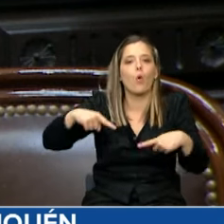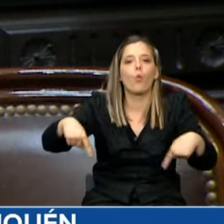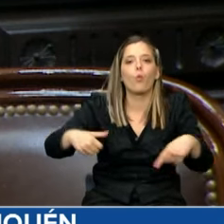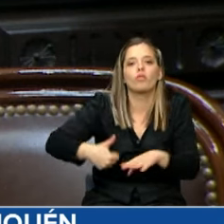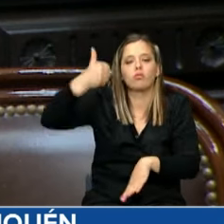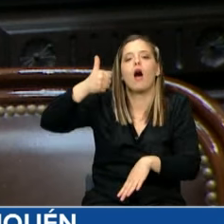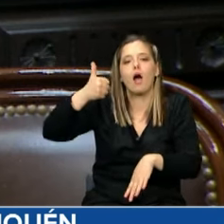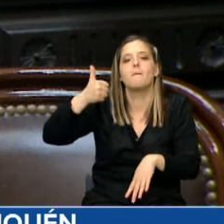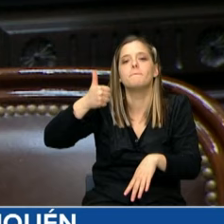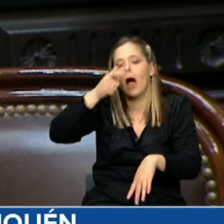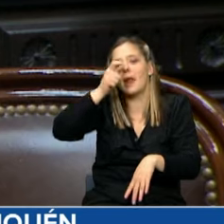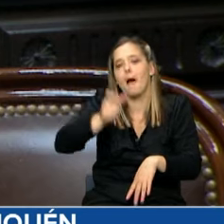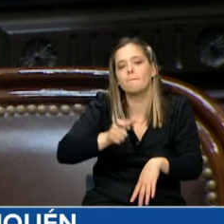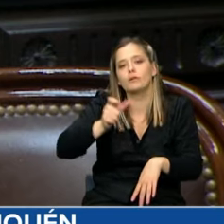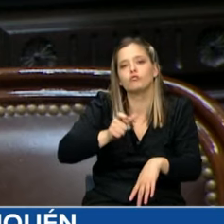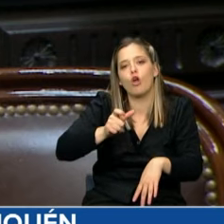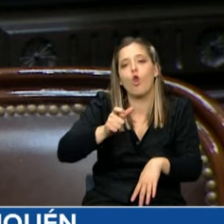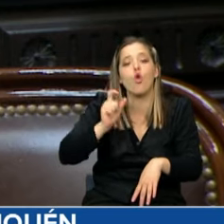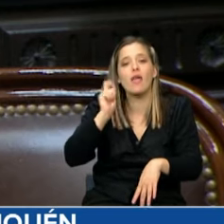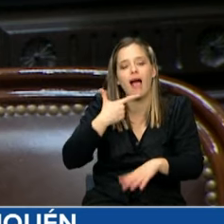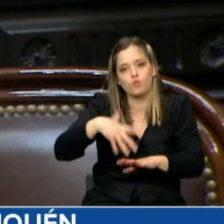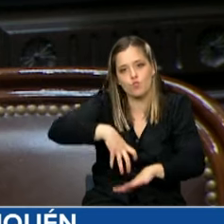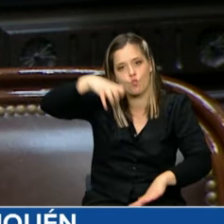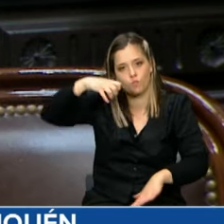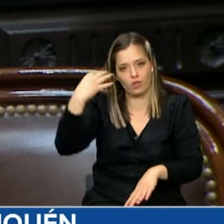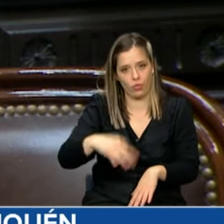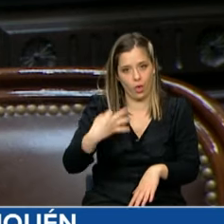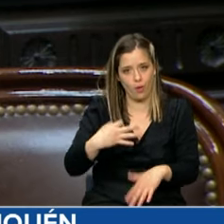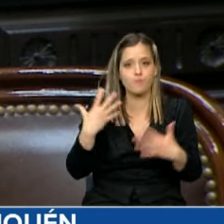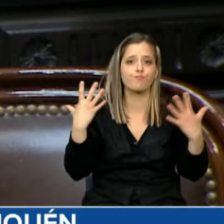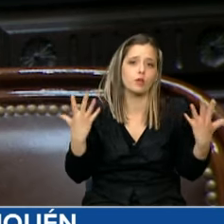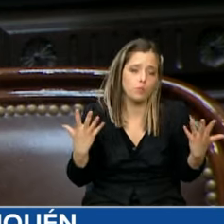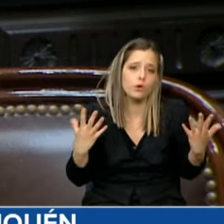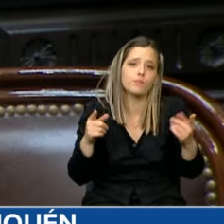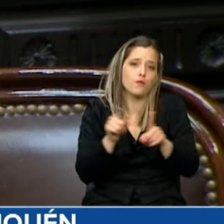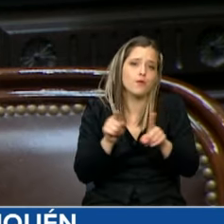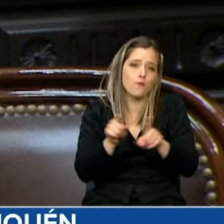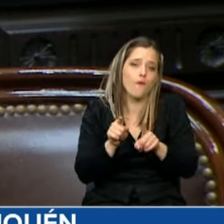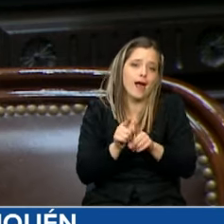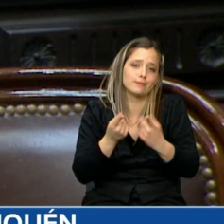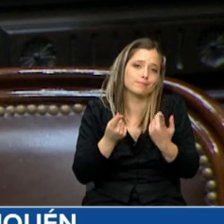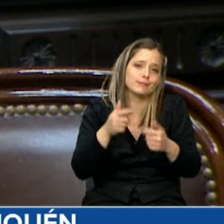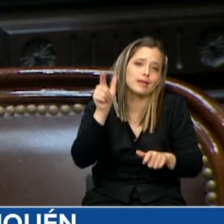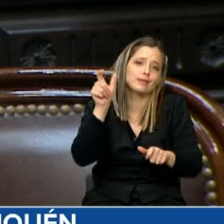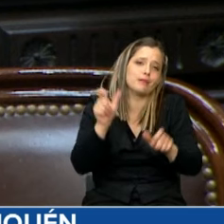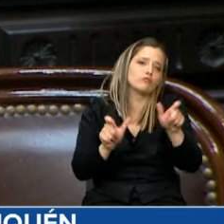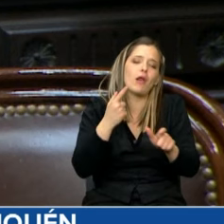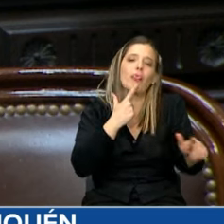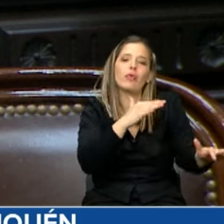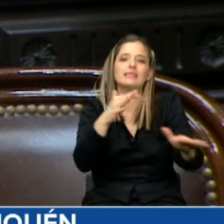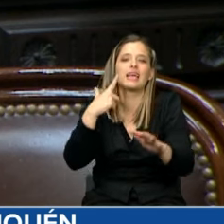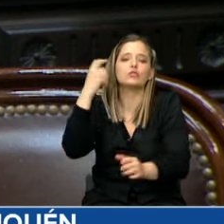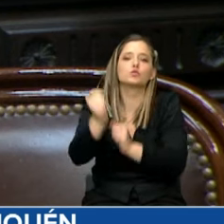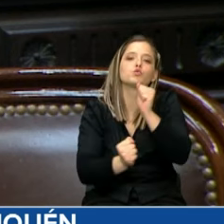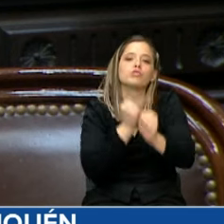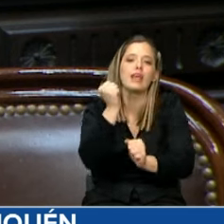podamos extraer el gas y el petróleo Y por qué sucede esto porque muchos dicen por qué están promocionando esta industria porque